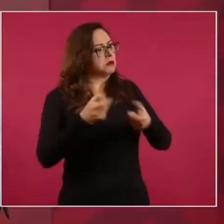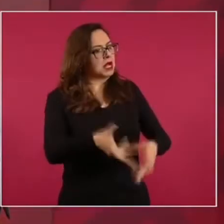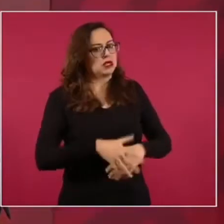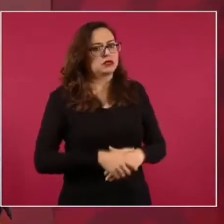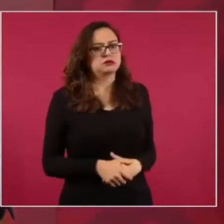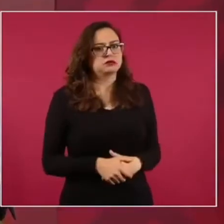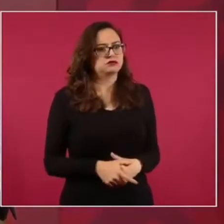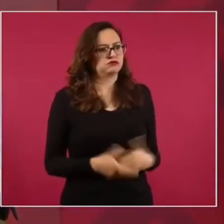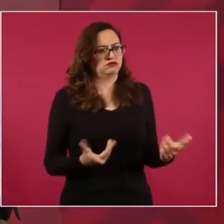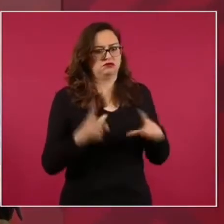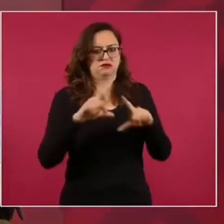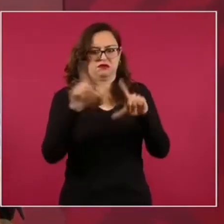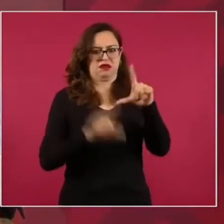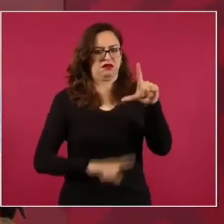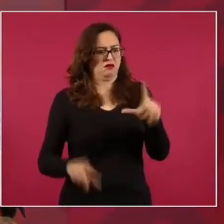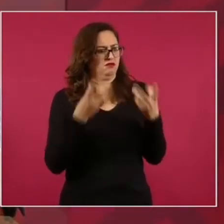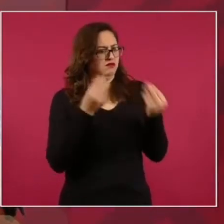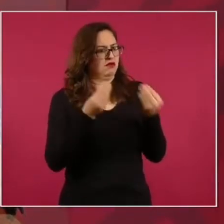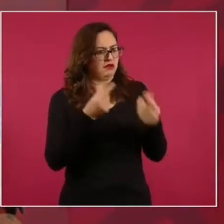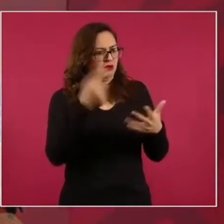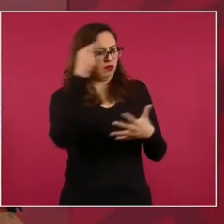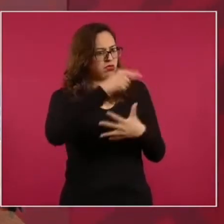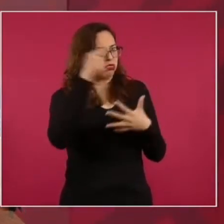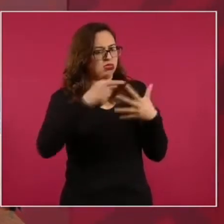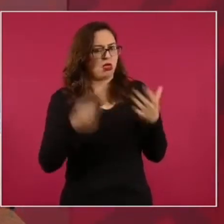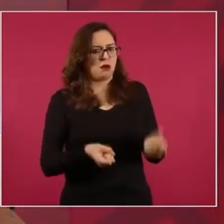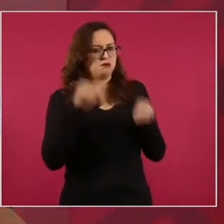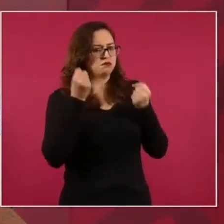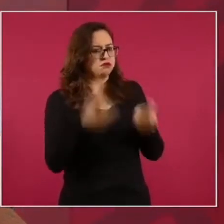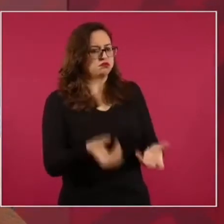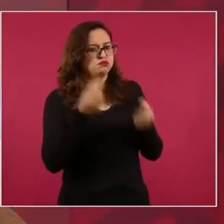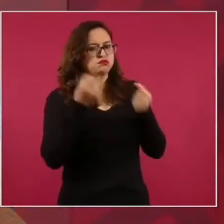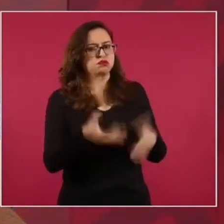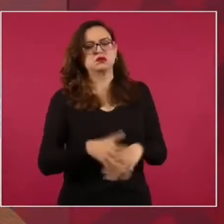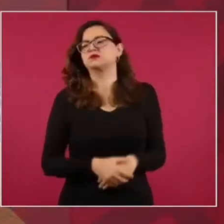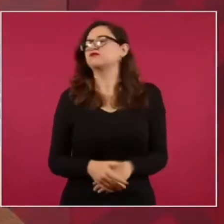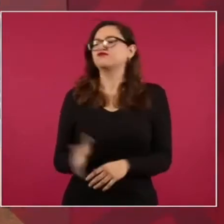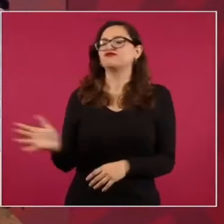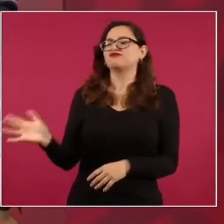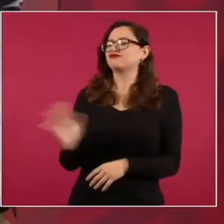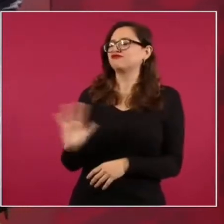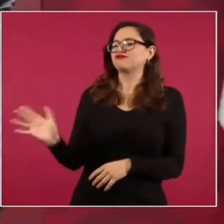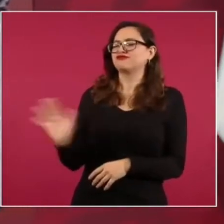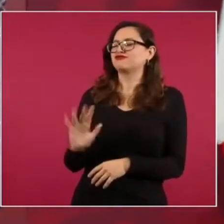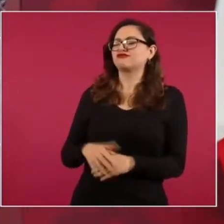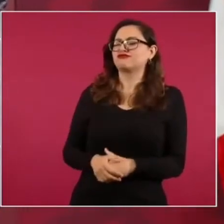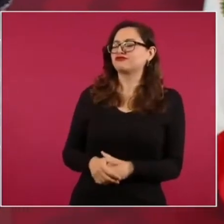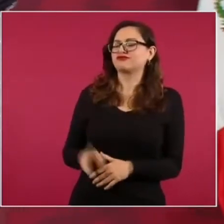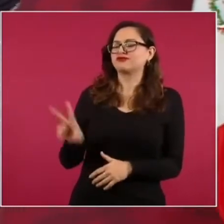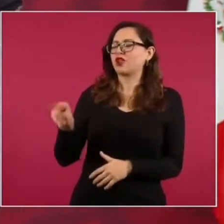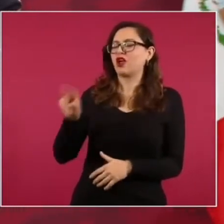le estamos dando mucho aquí. No, dice, pero también